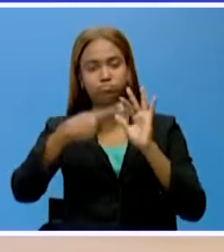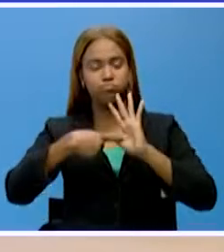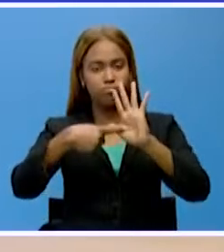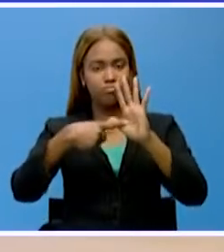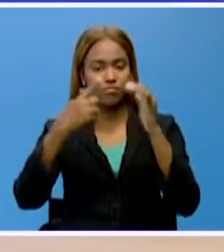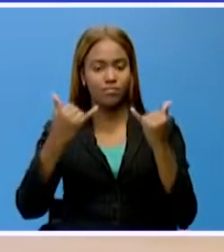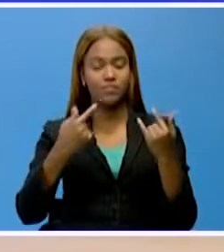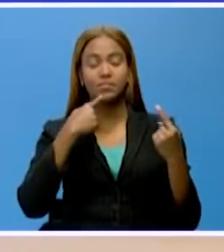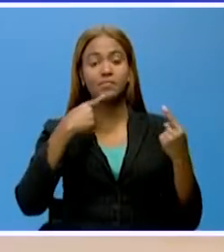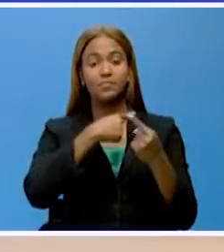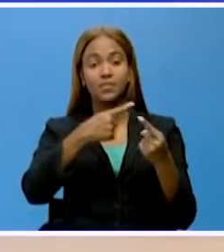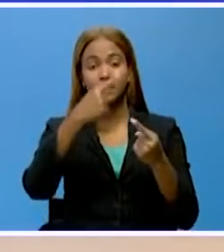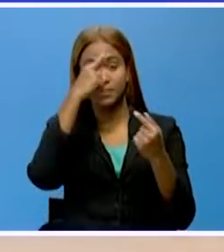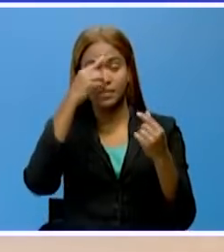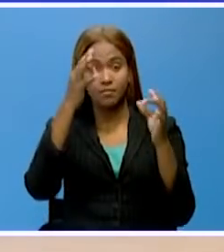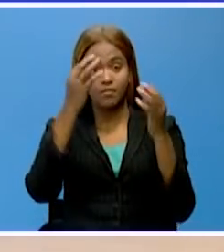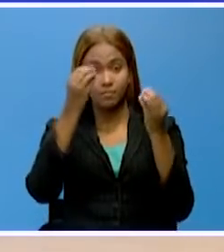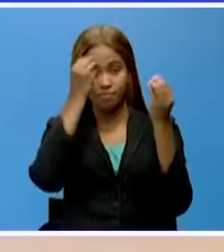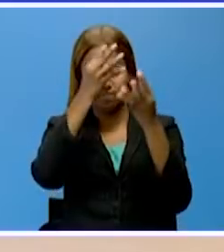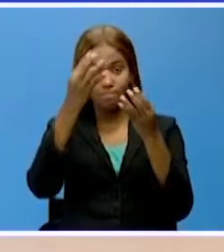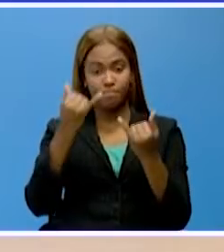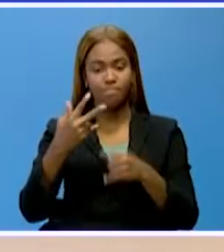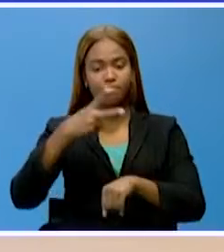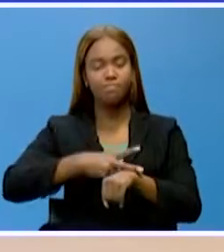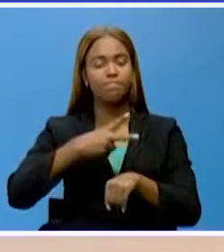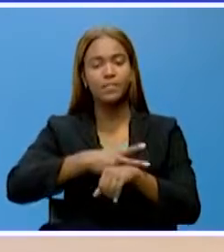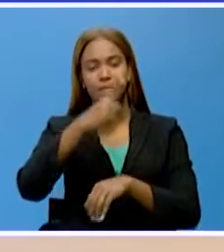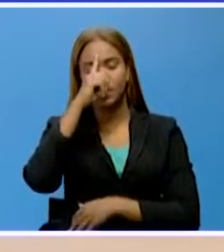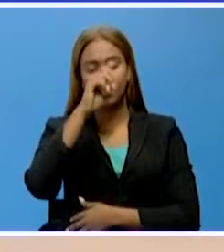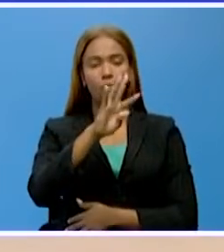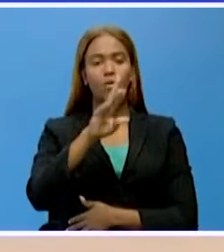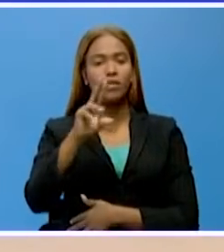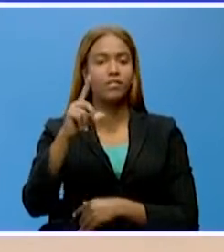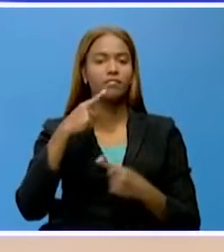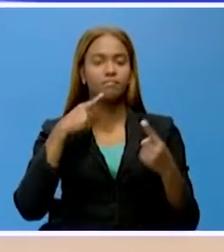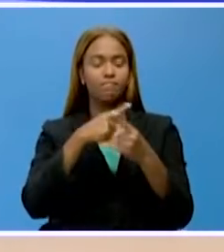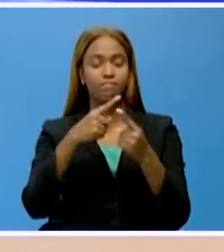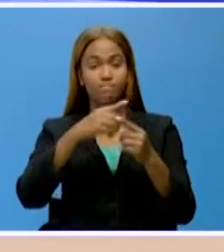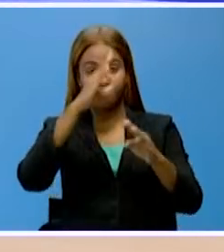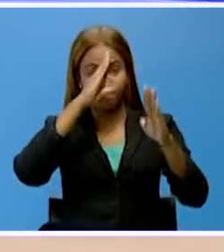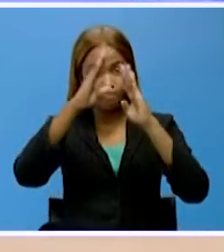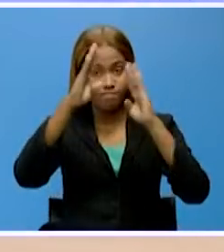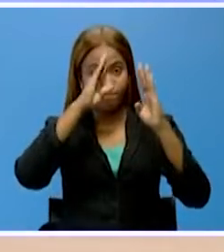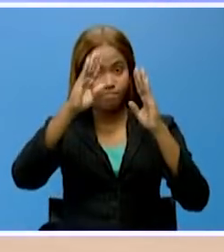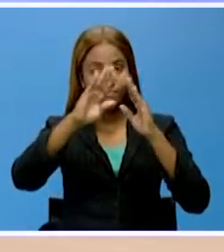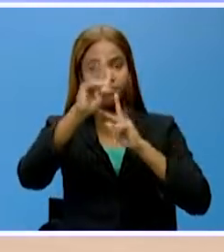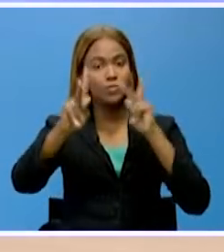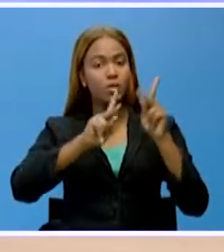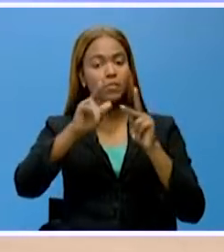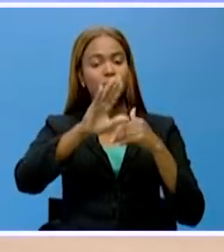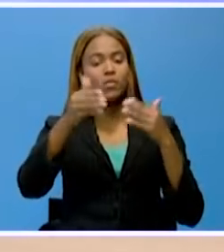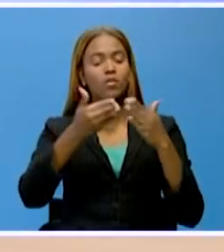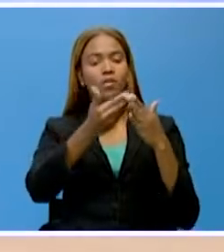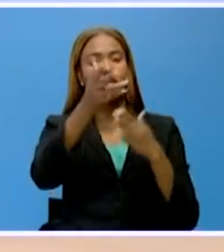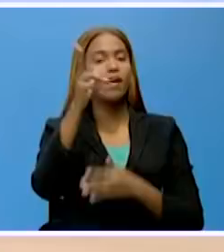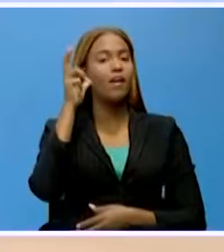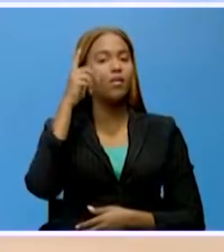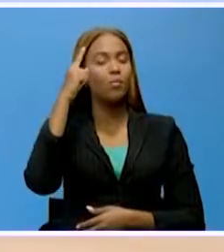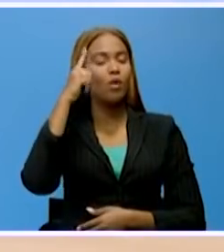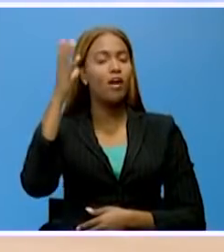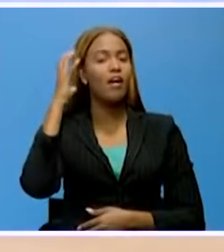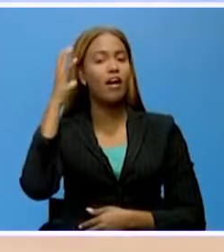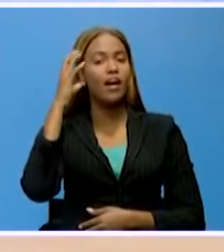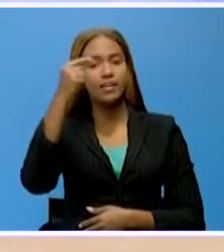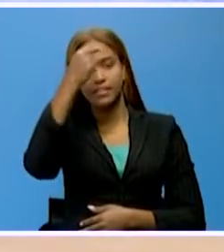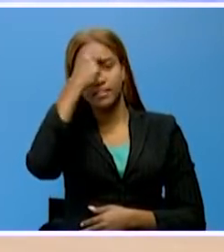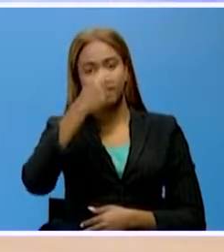presentación de la emisión informativa vespertina de 4RD Noticias. Un saludo a los que nos escuchan a través de Quisqueya